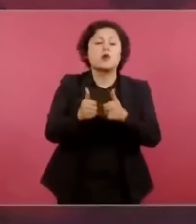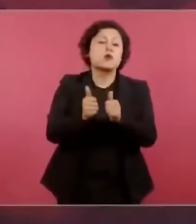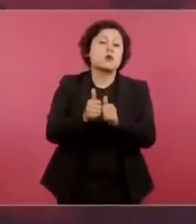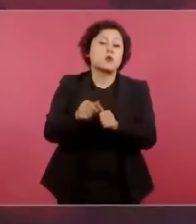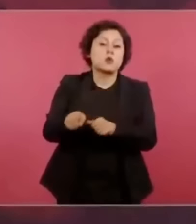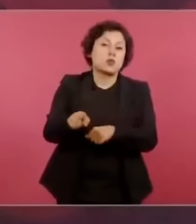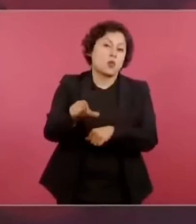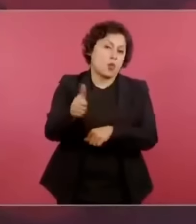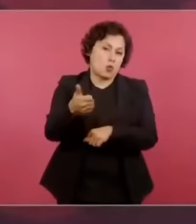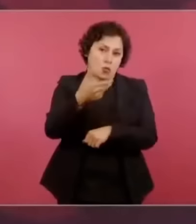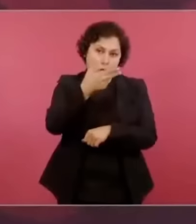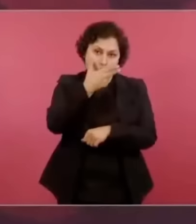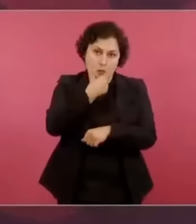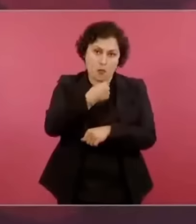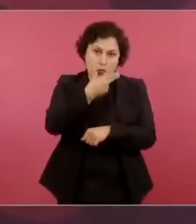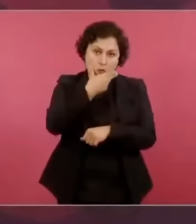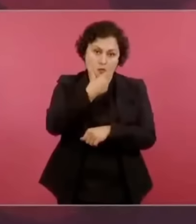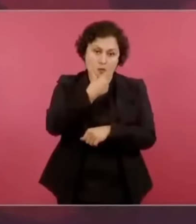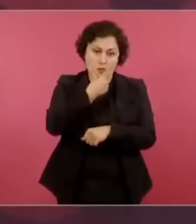un señor